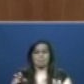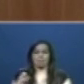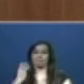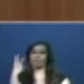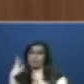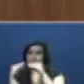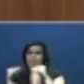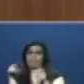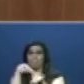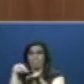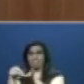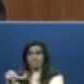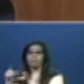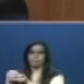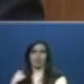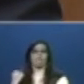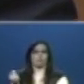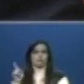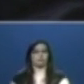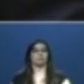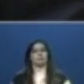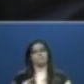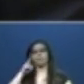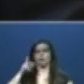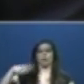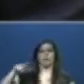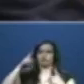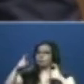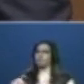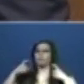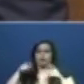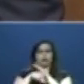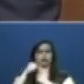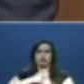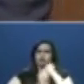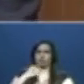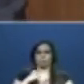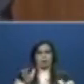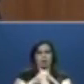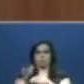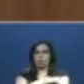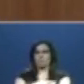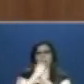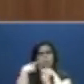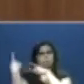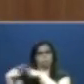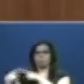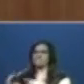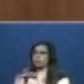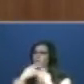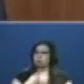tienen es preciso reconocer el esfuerzo de gestión económica que están llevando a cabo los distintos equipos de gobierno en unas circunstancias